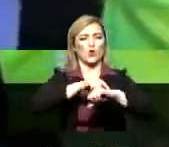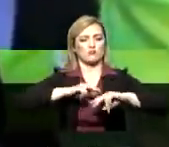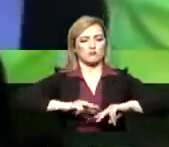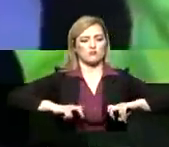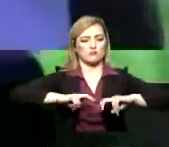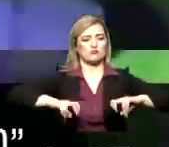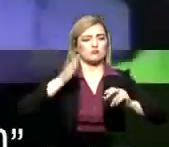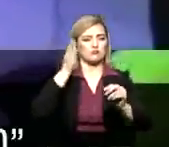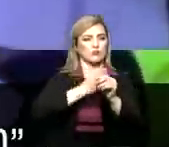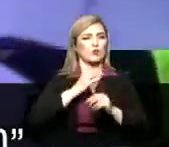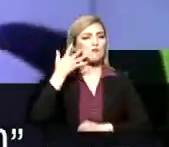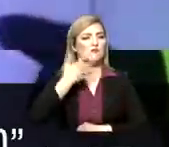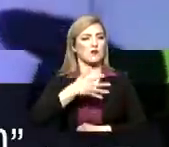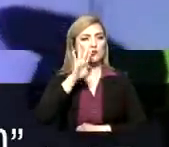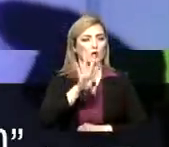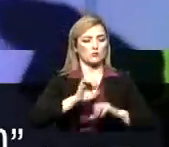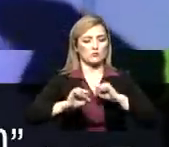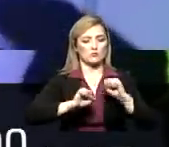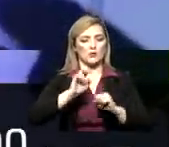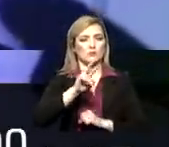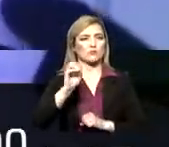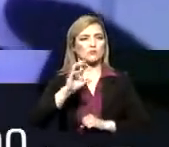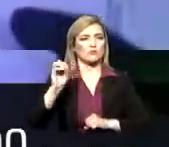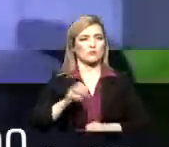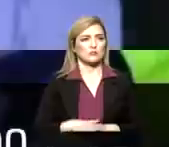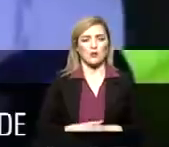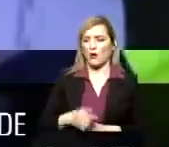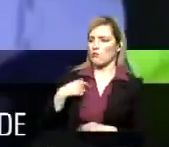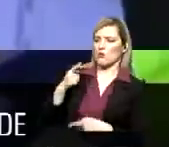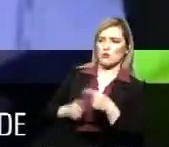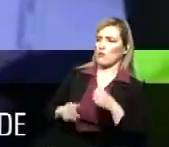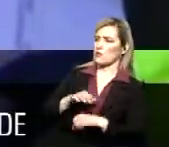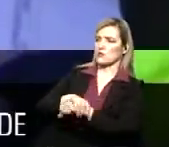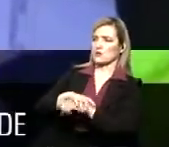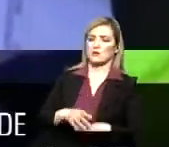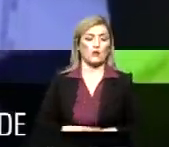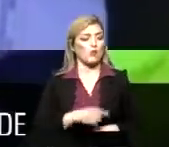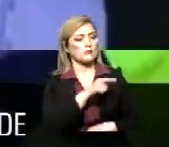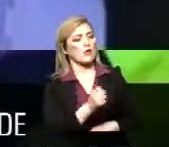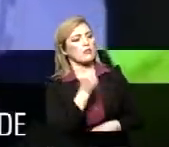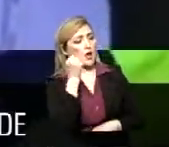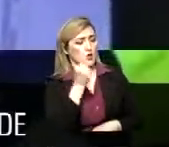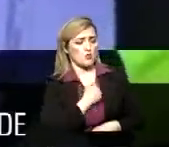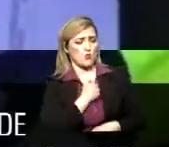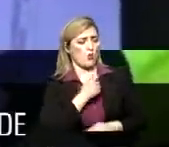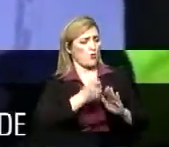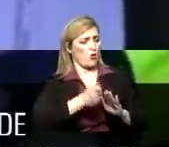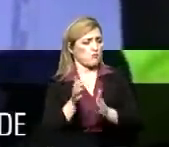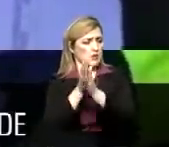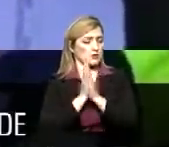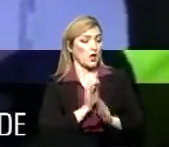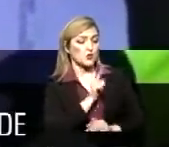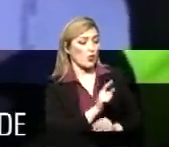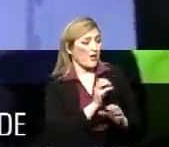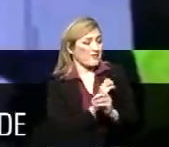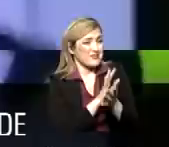investigativo. Con fecha 4 de mayo de 2020. ¿Tiene usted derecho a solicitar la presencia de un abogado? Si no lo